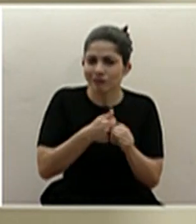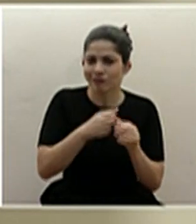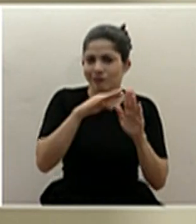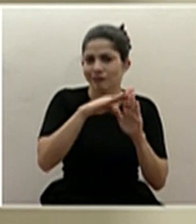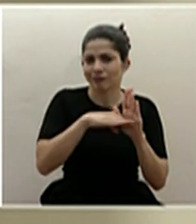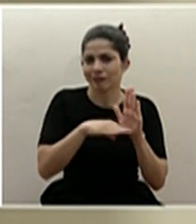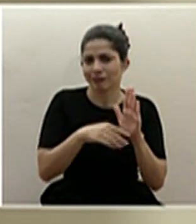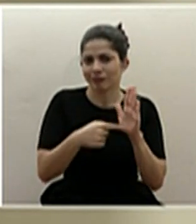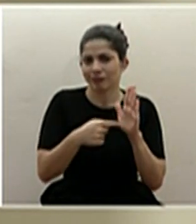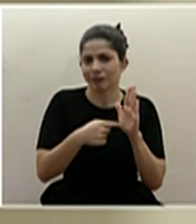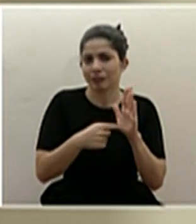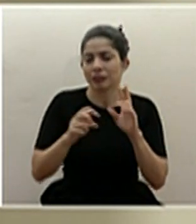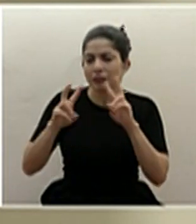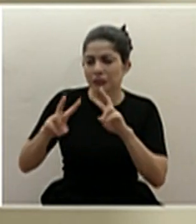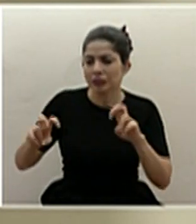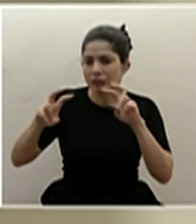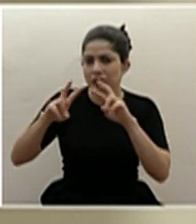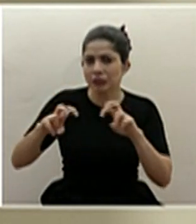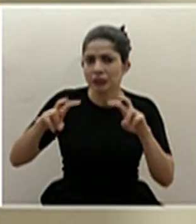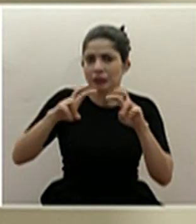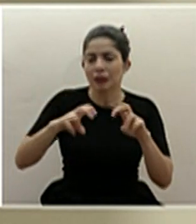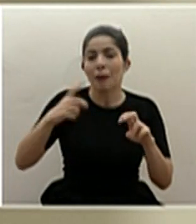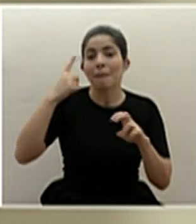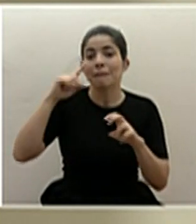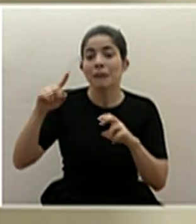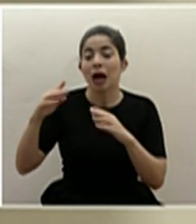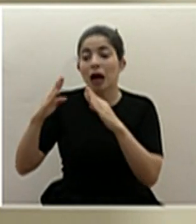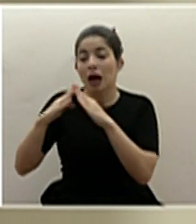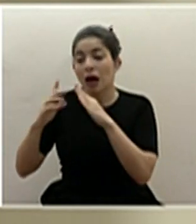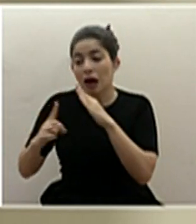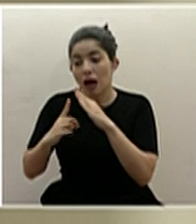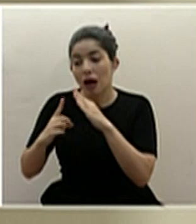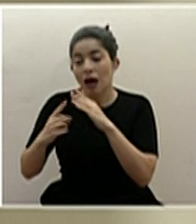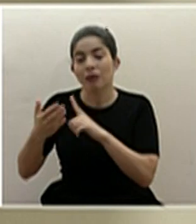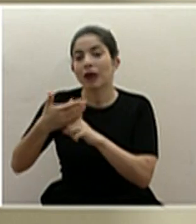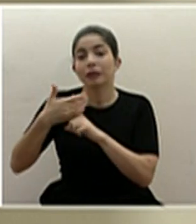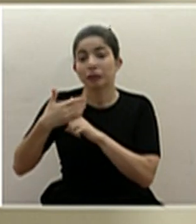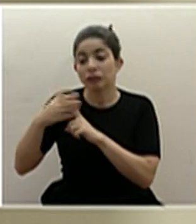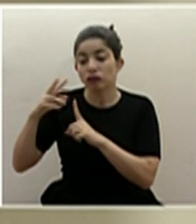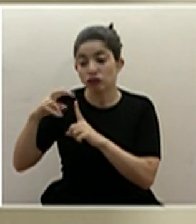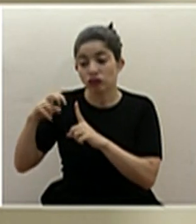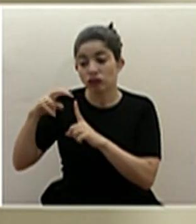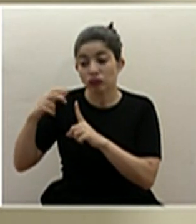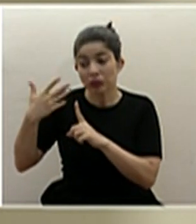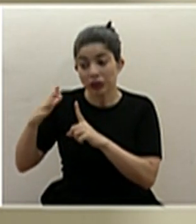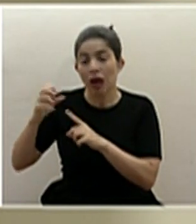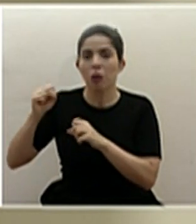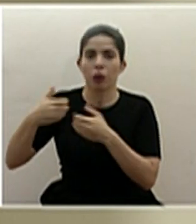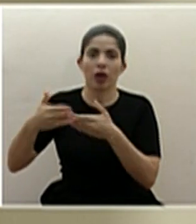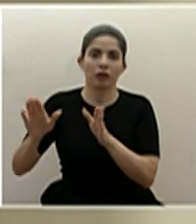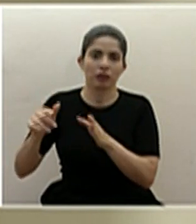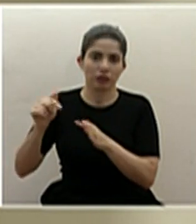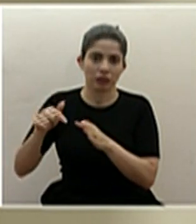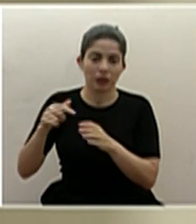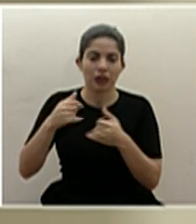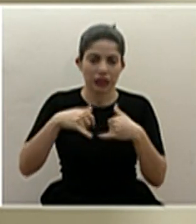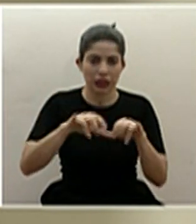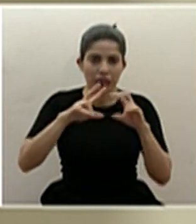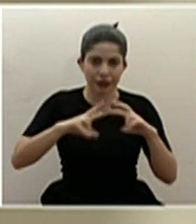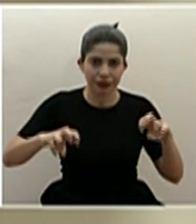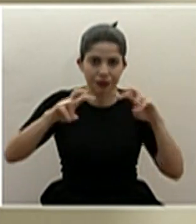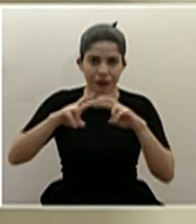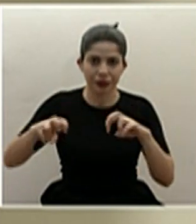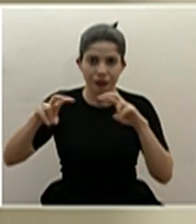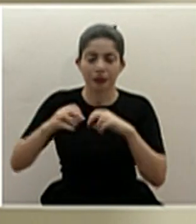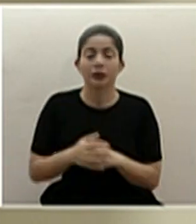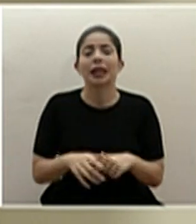actual, pruebas para levantar el aislamiento. Y también yo quisiera